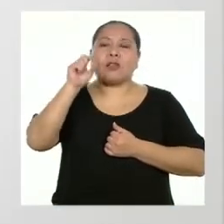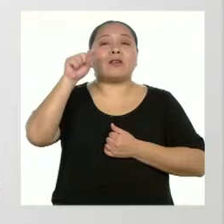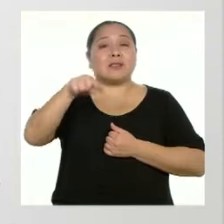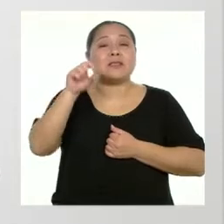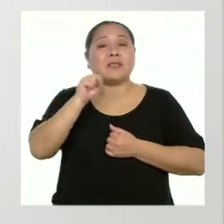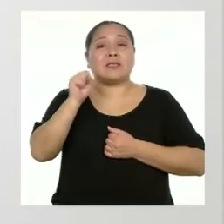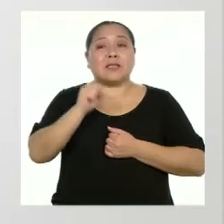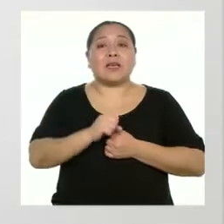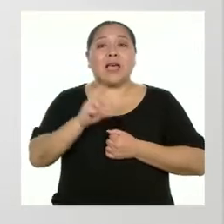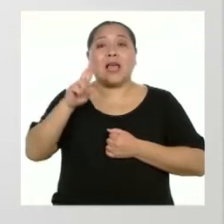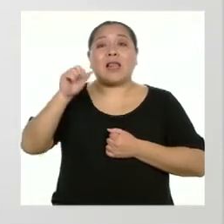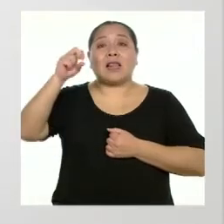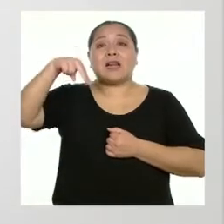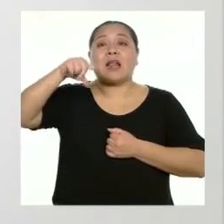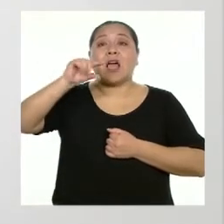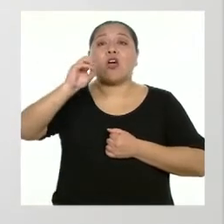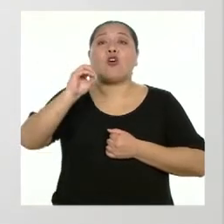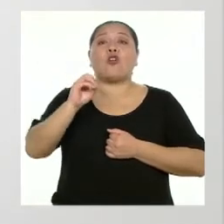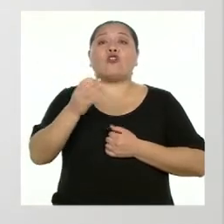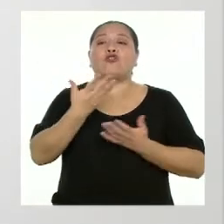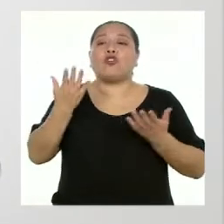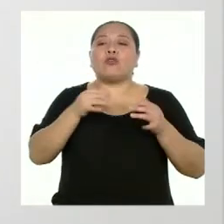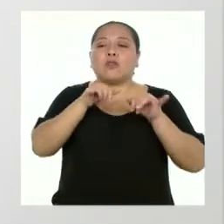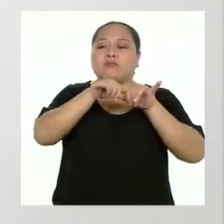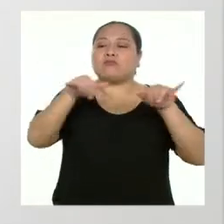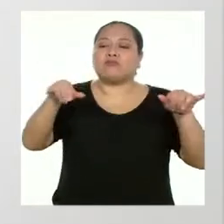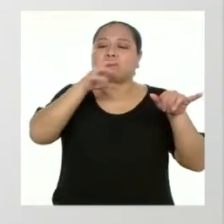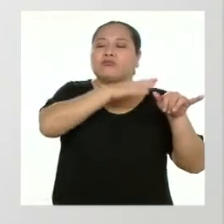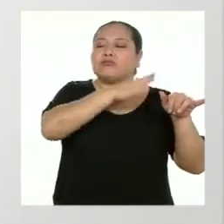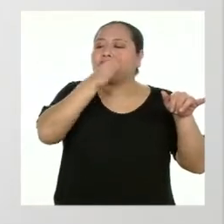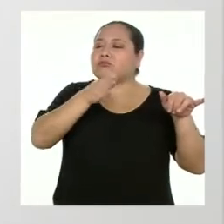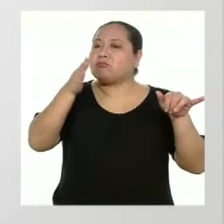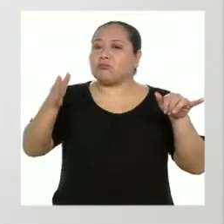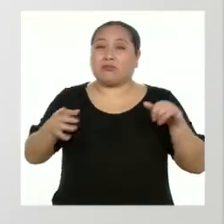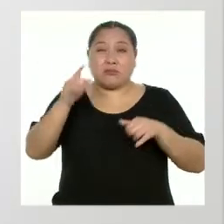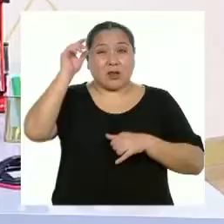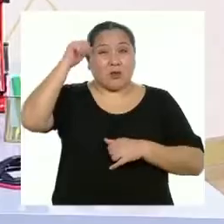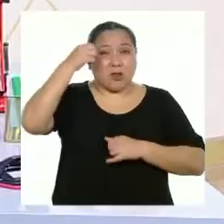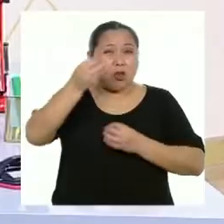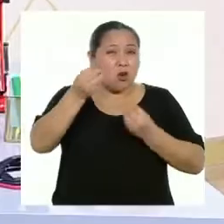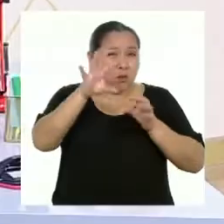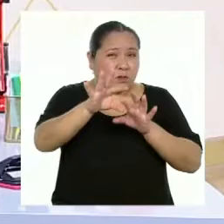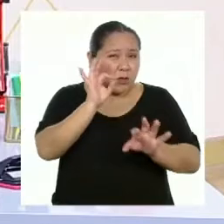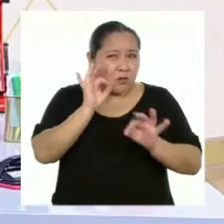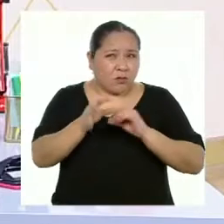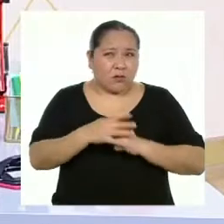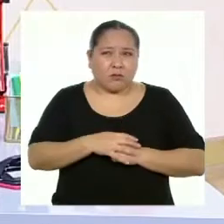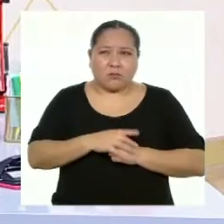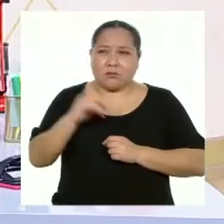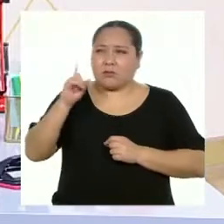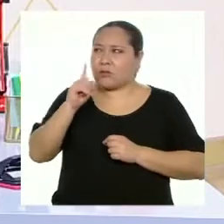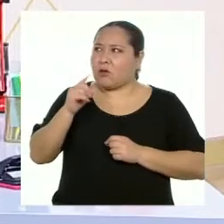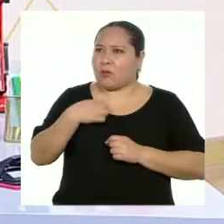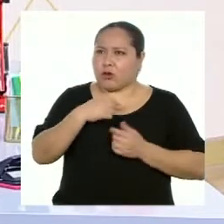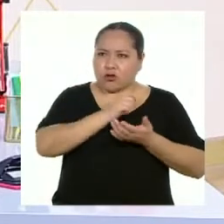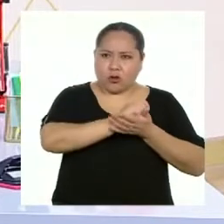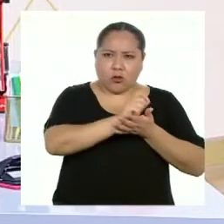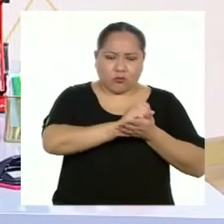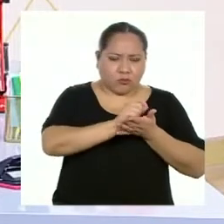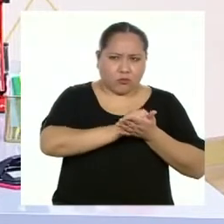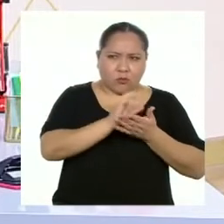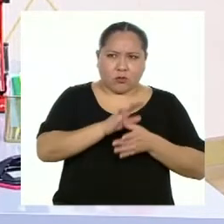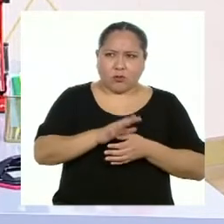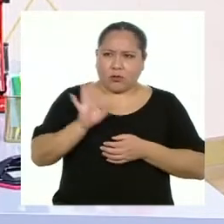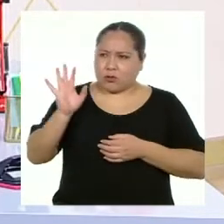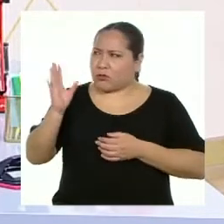el recorrido de los datos en un intervalo. ¿Recuerdas cómo se determina? No, pero lo anoté por aquí.